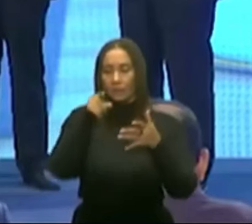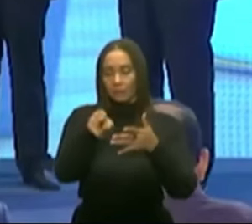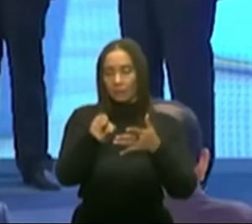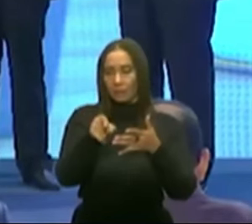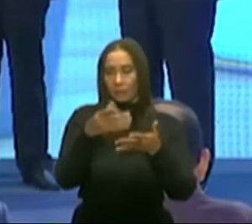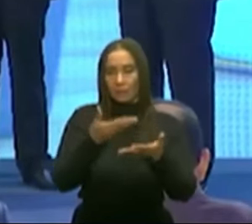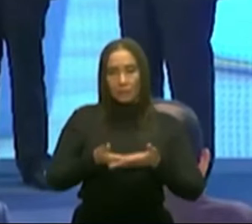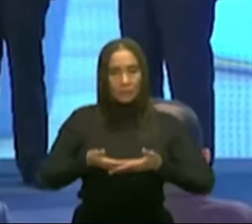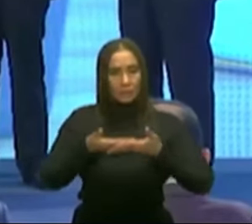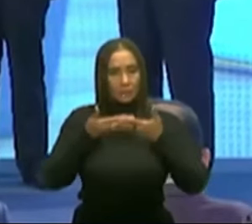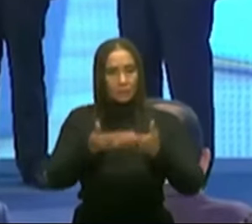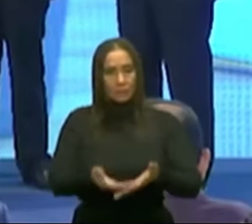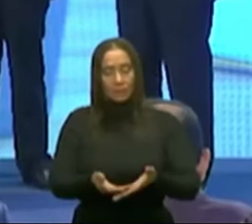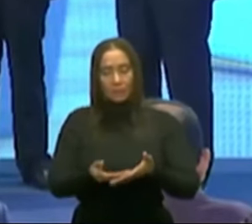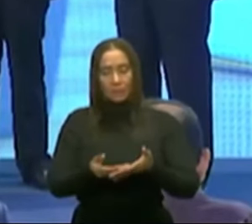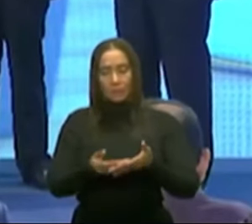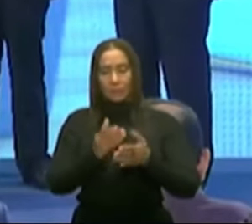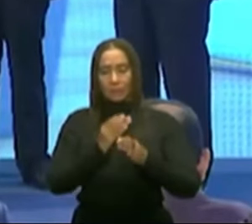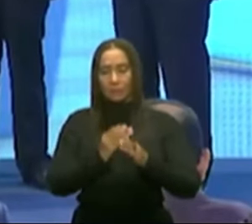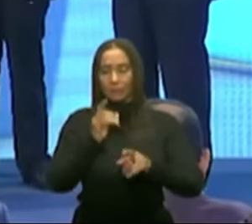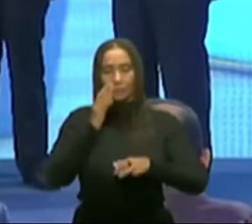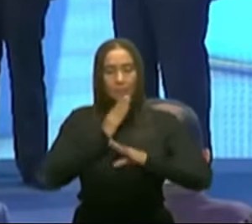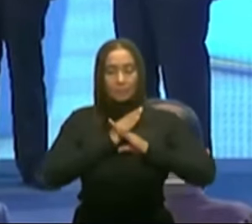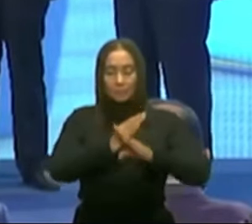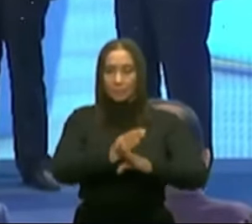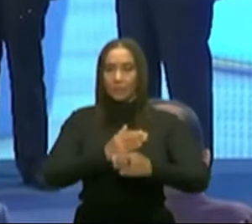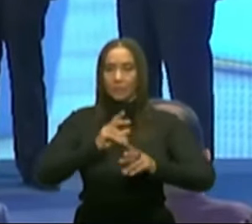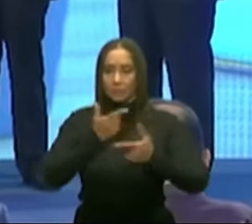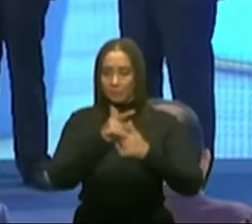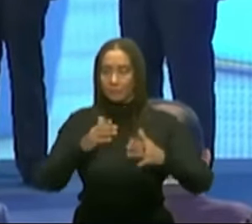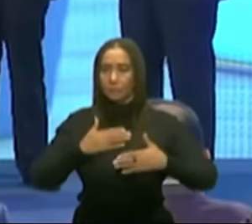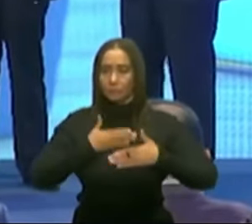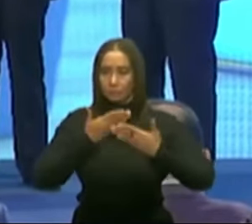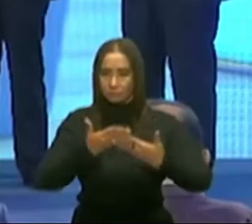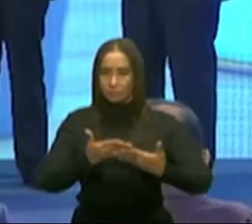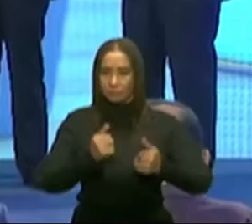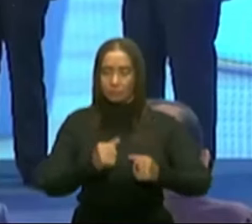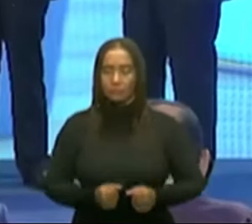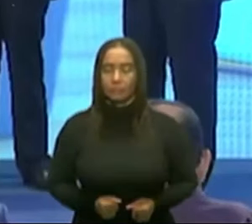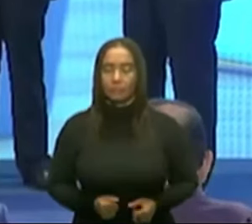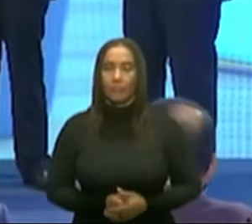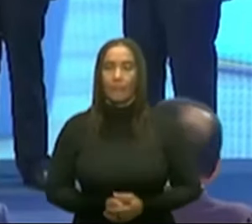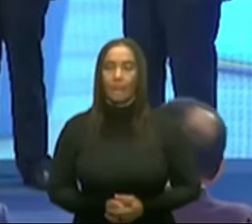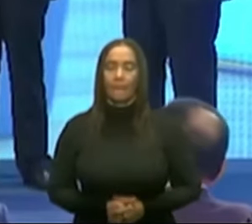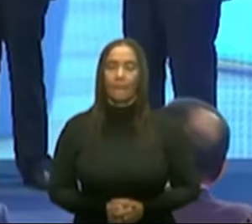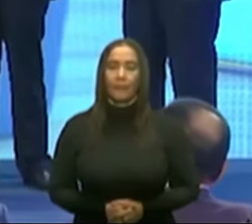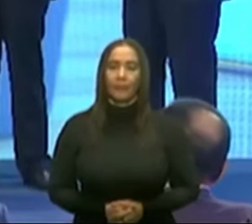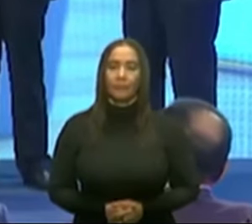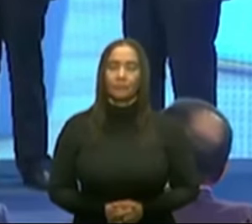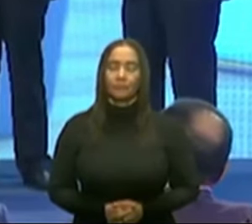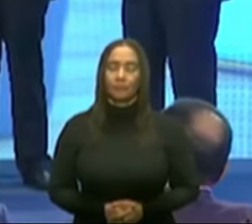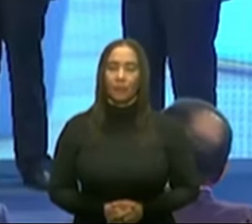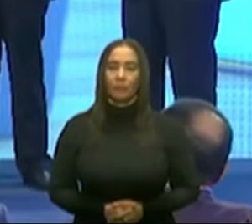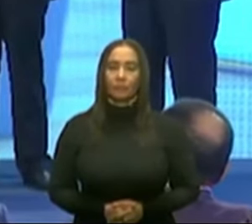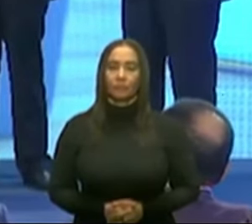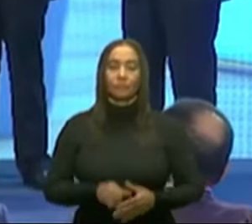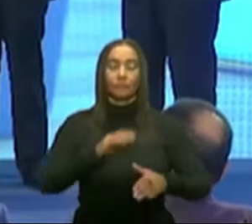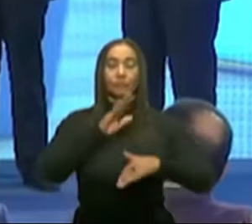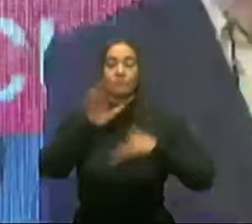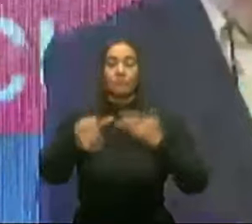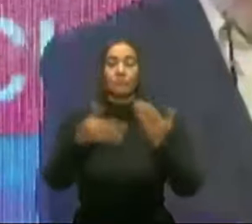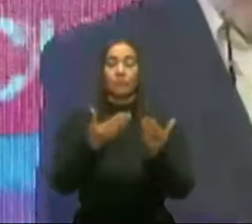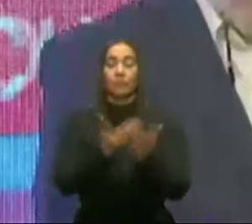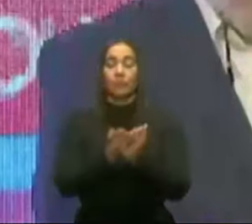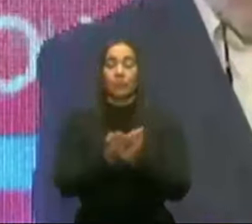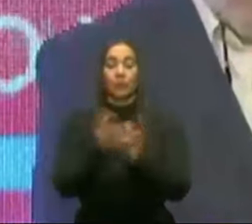de interés para todos. Recordemos que esto va ahora al Congreso Nacional y deberá ser objeto de todo y que la gente lo lea y que se